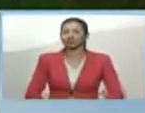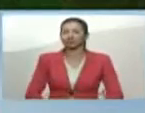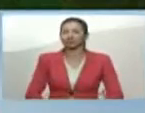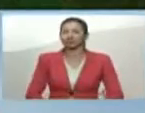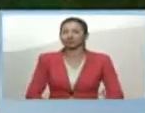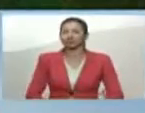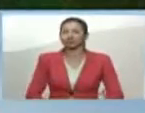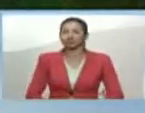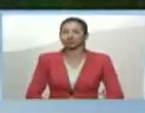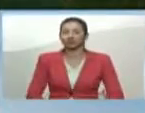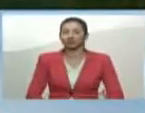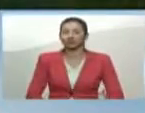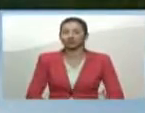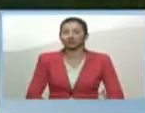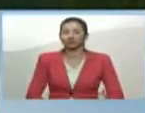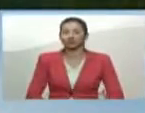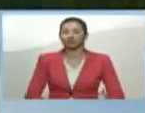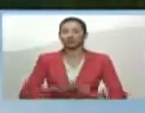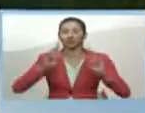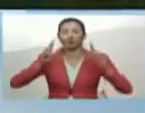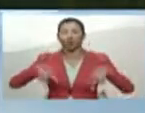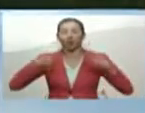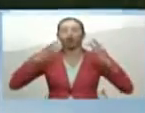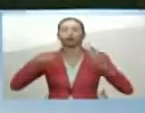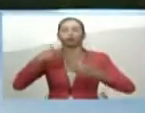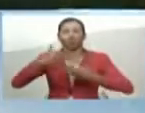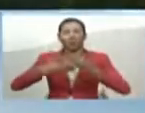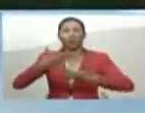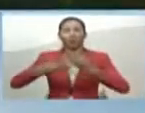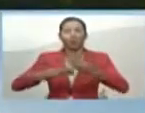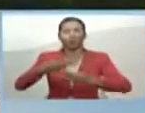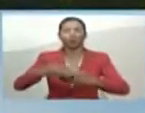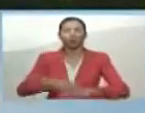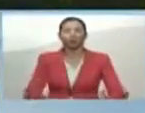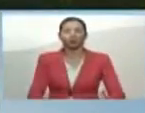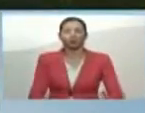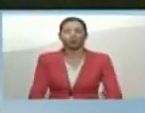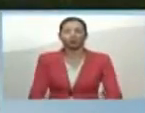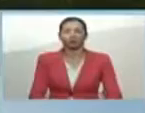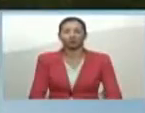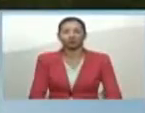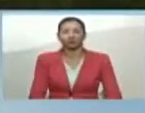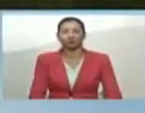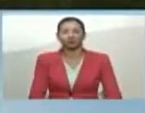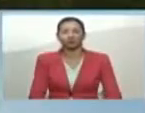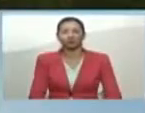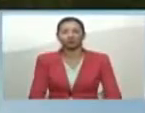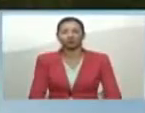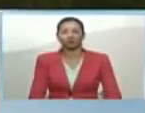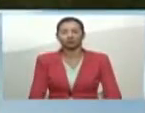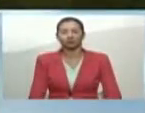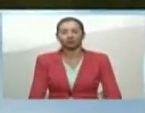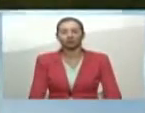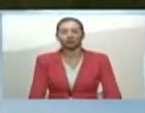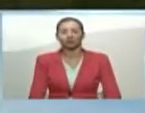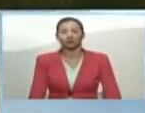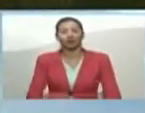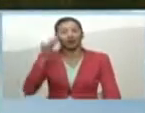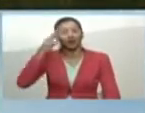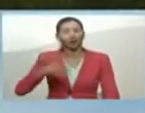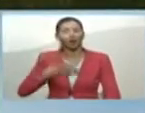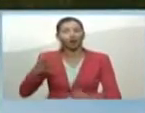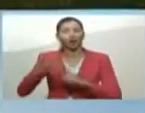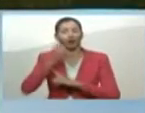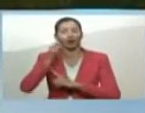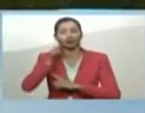con fases, y después lo fueron renovando, después le metieron, pues ellos creían que ellos podían lograr esto que lograron ahorita electoralmente